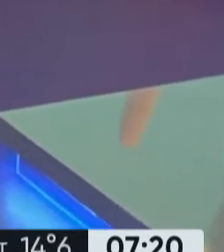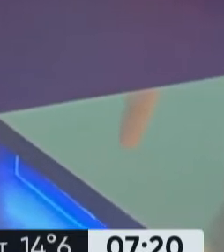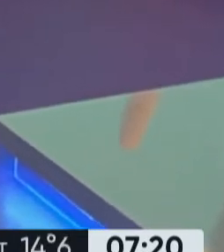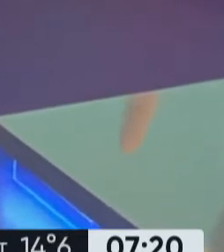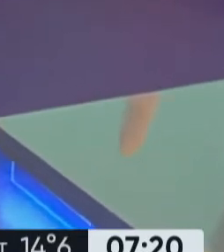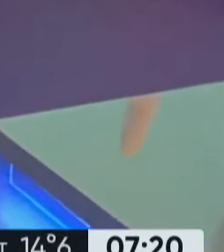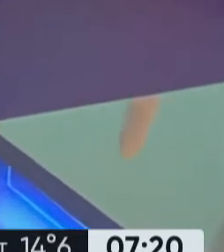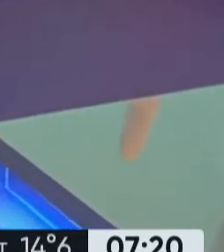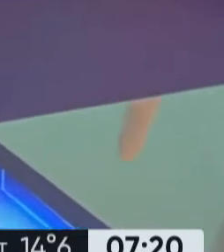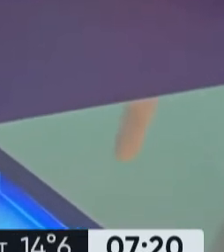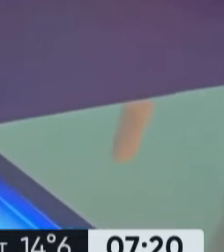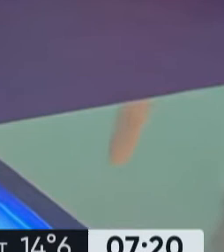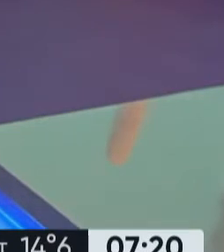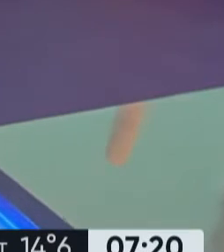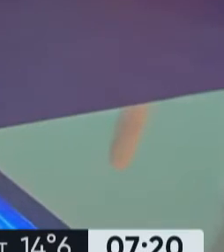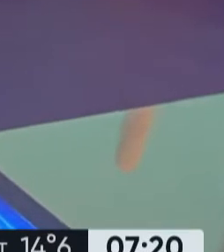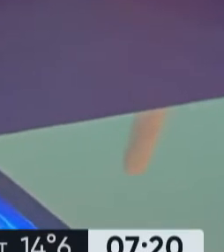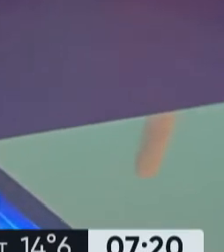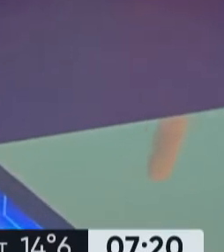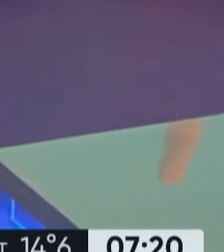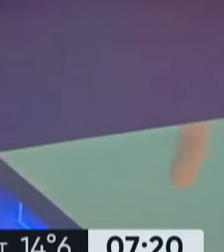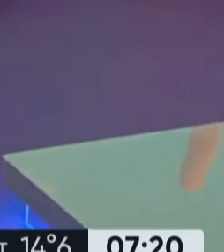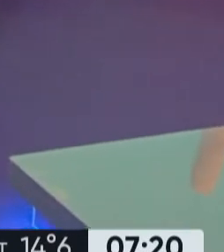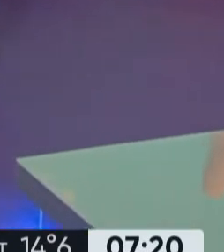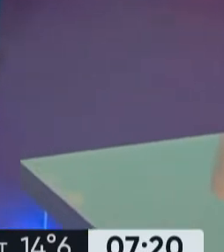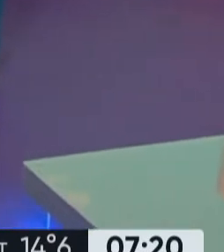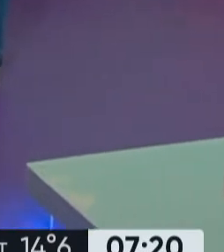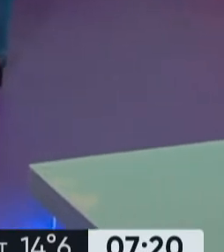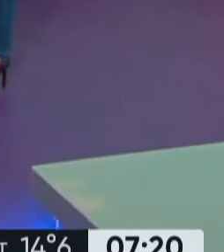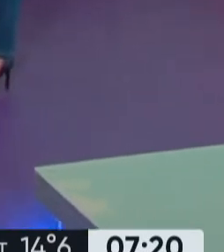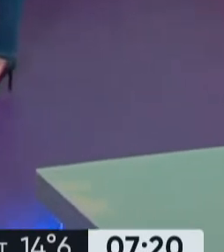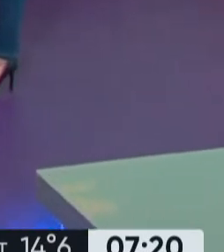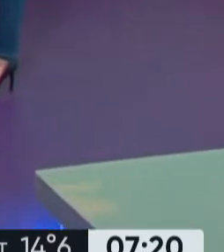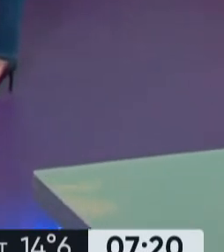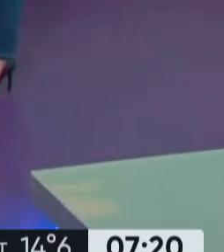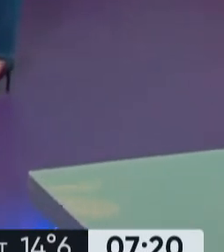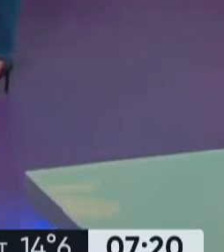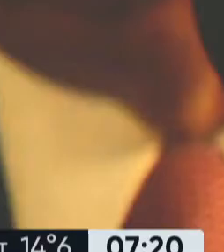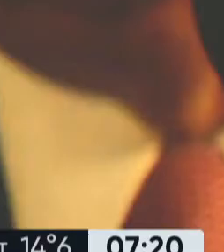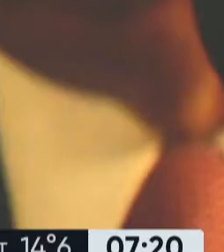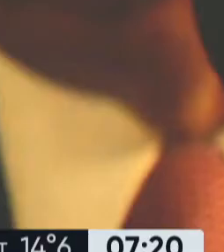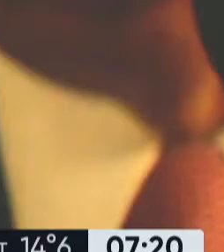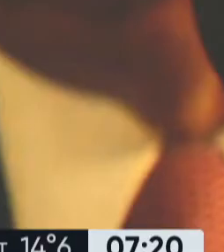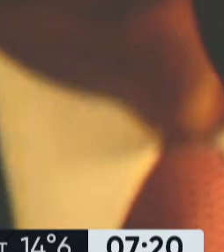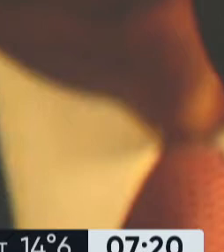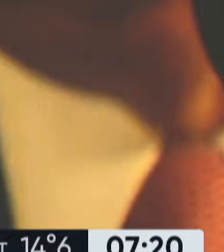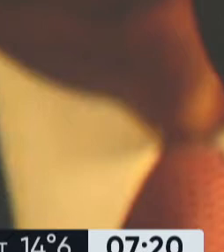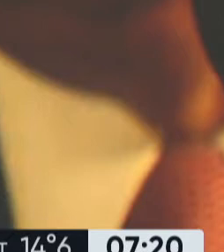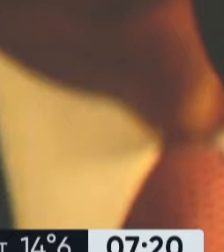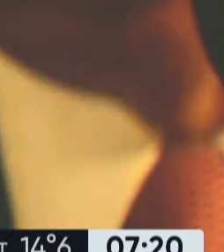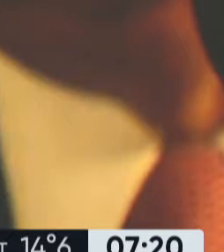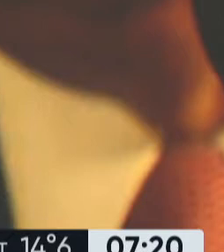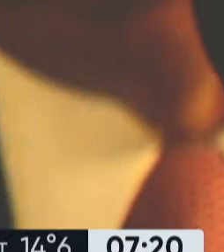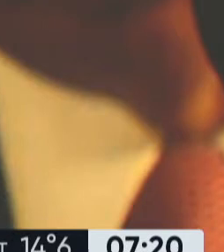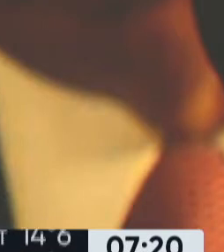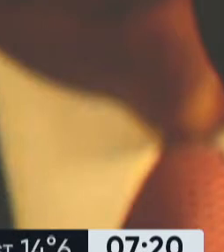estos días sean un poco menos pesados económicamente para los sectores más perjudicados. Claro, porque recordemos que estas últimas restricciones que